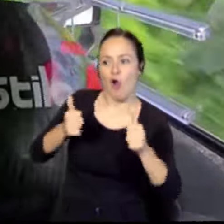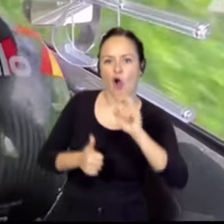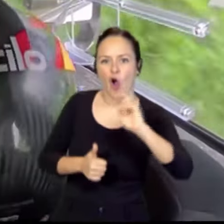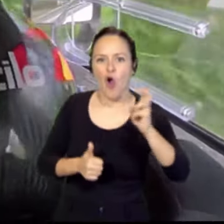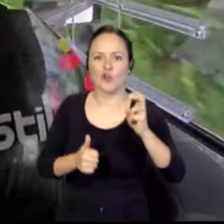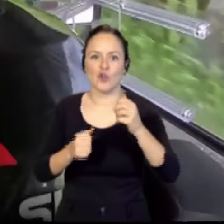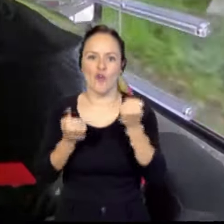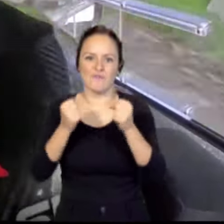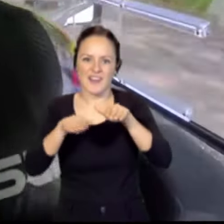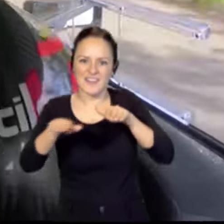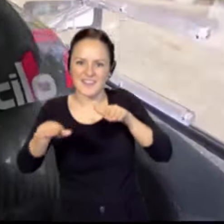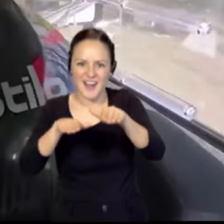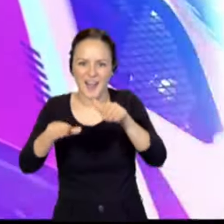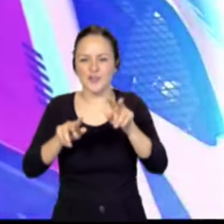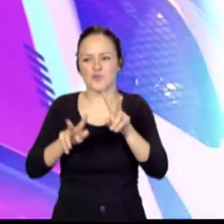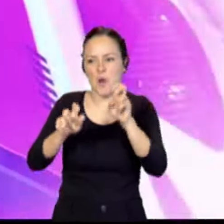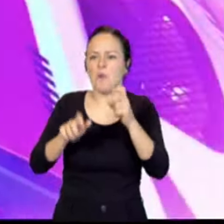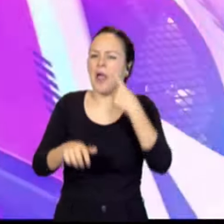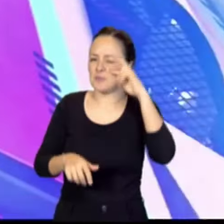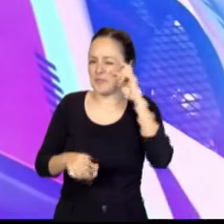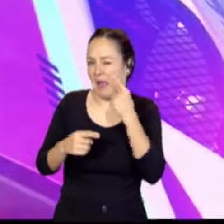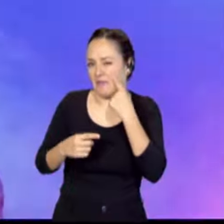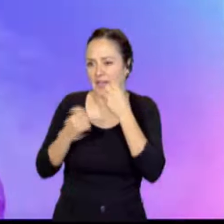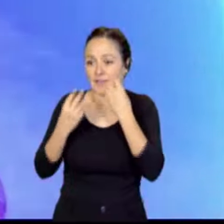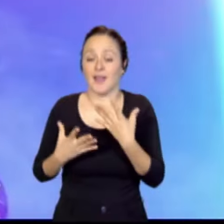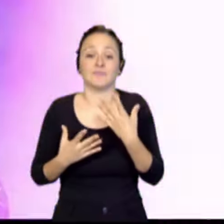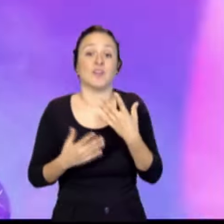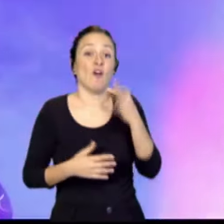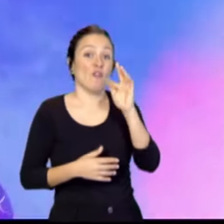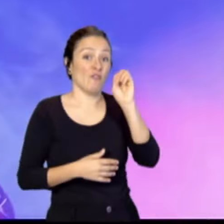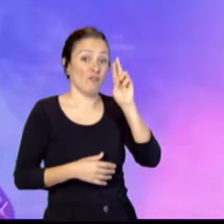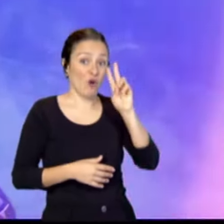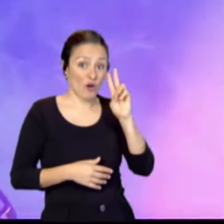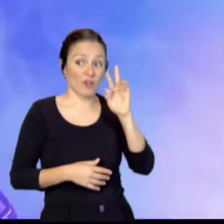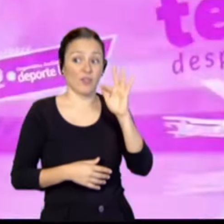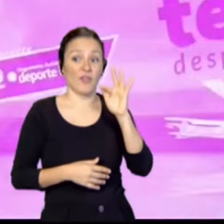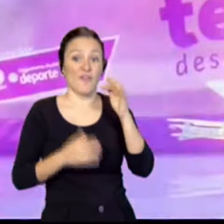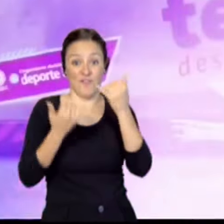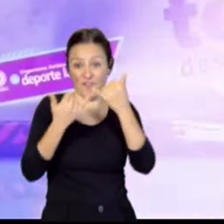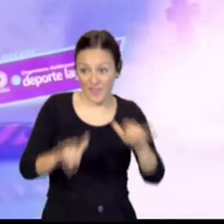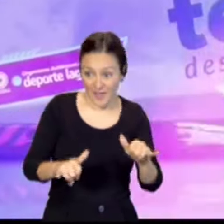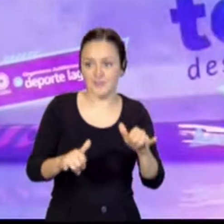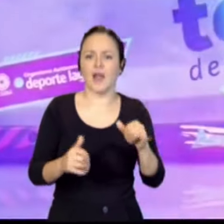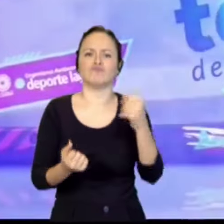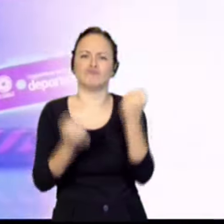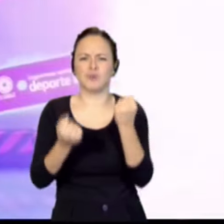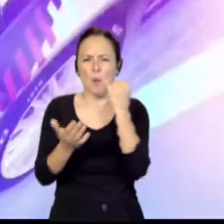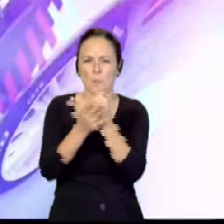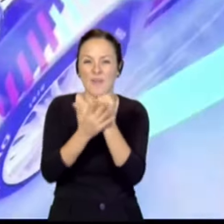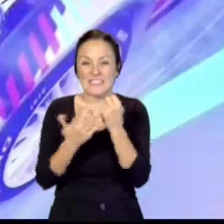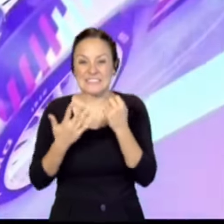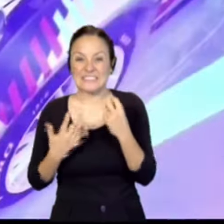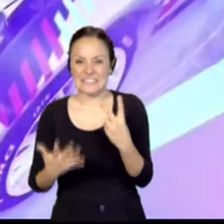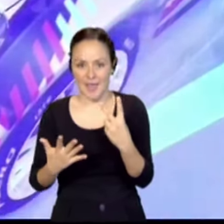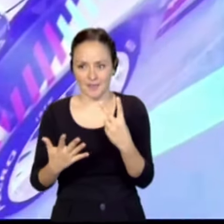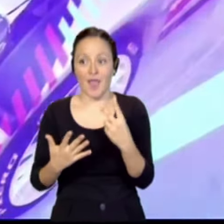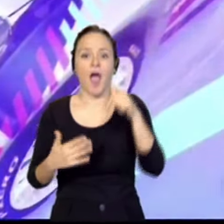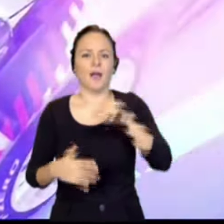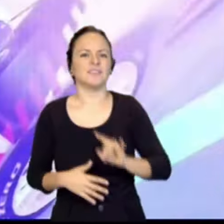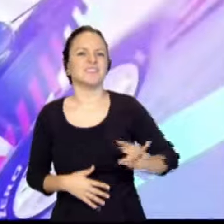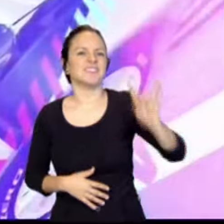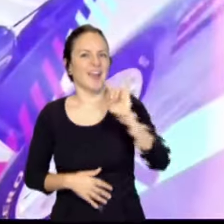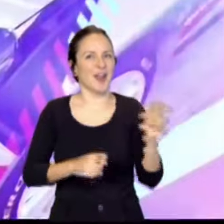ver qué tal esta experiencia no con el for fiesta Rally 2 Enrique correrá un total de siete pruebas un calendario en el que Canarias Estará presente con